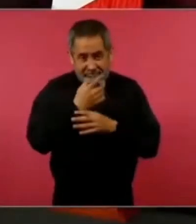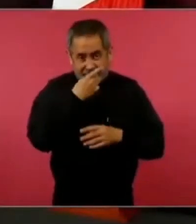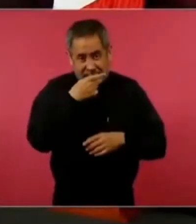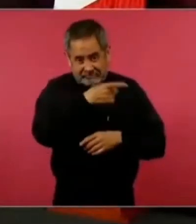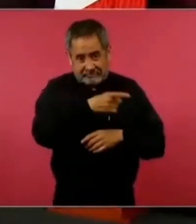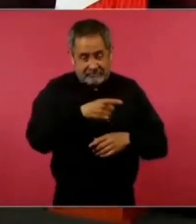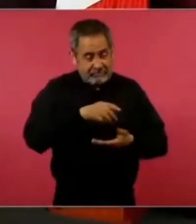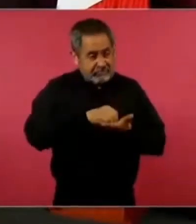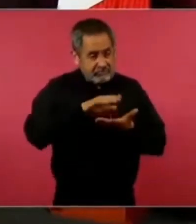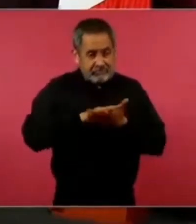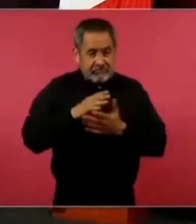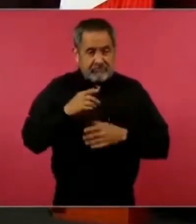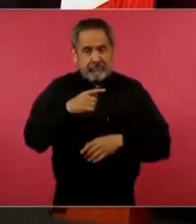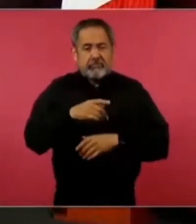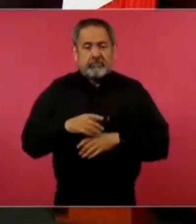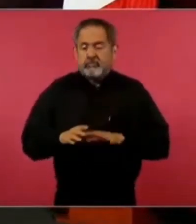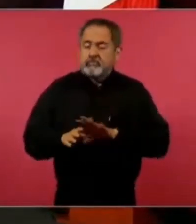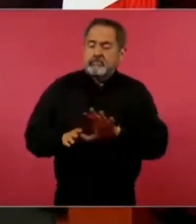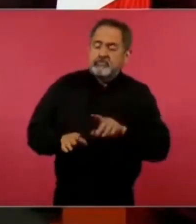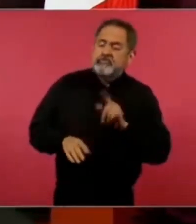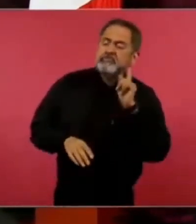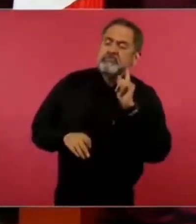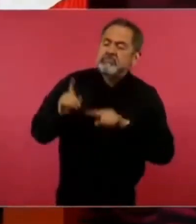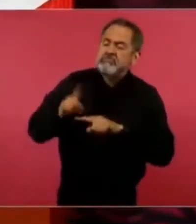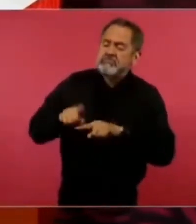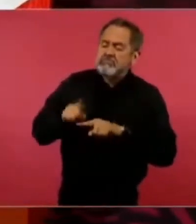lo afirman, solo pudo